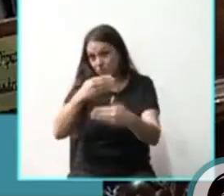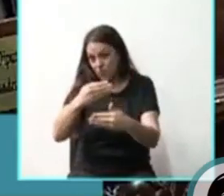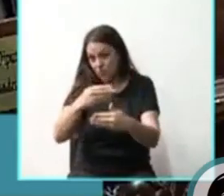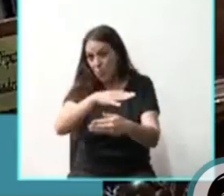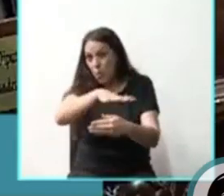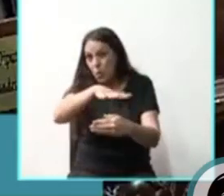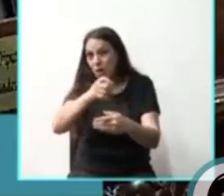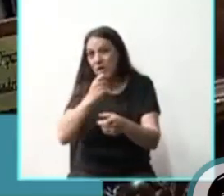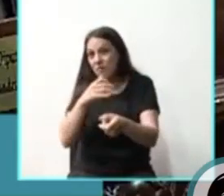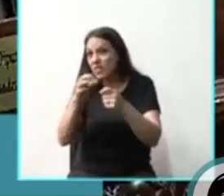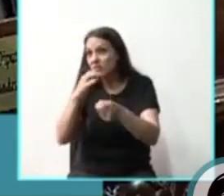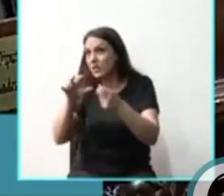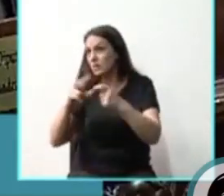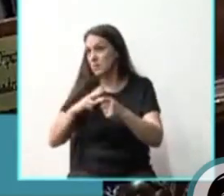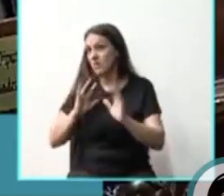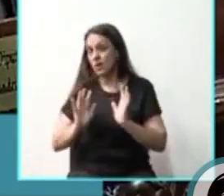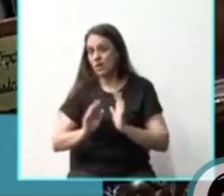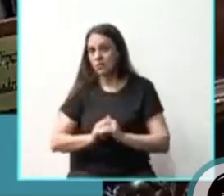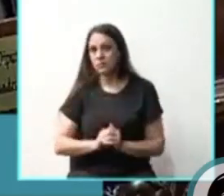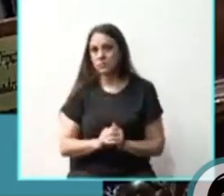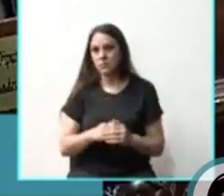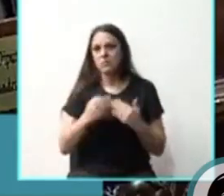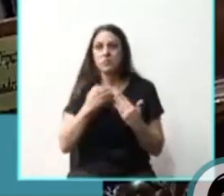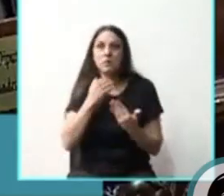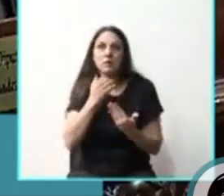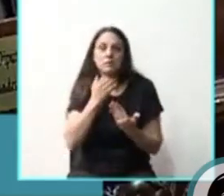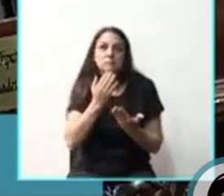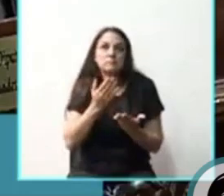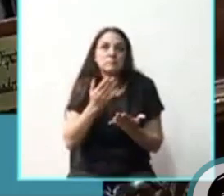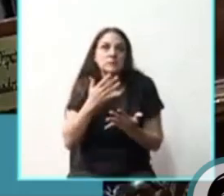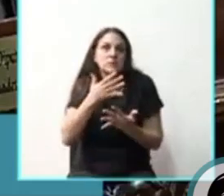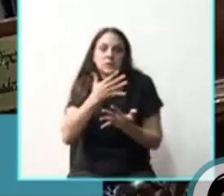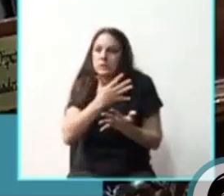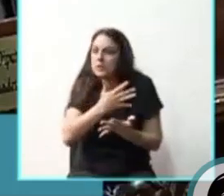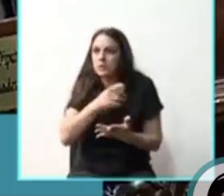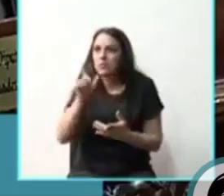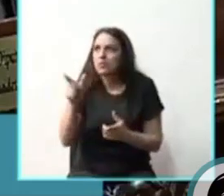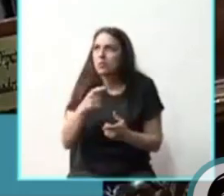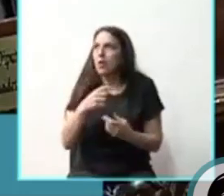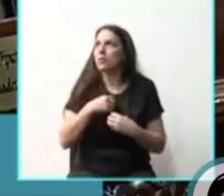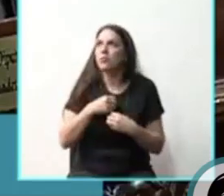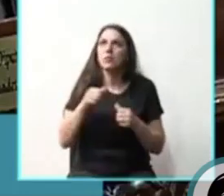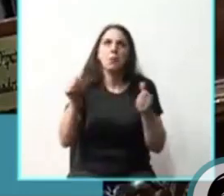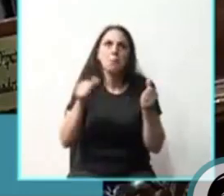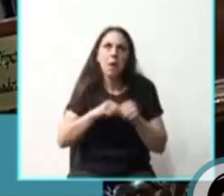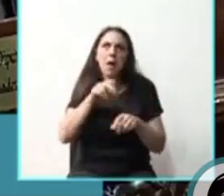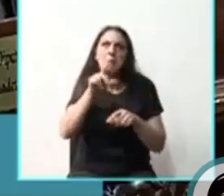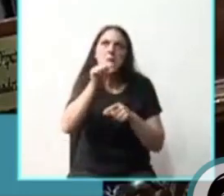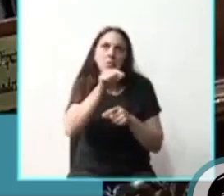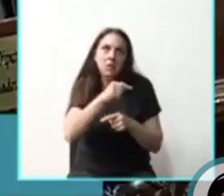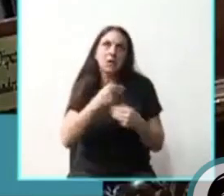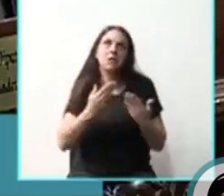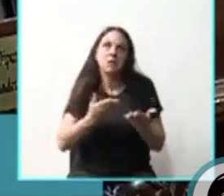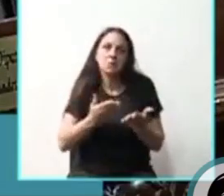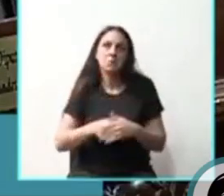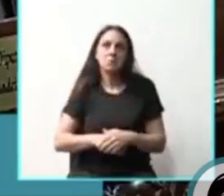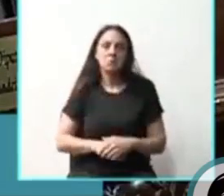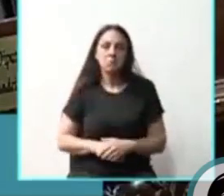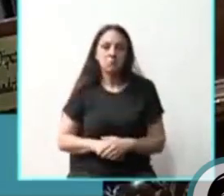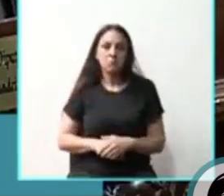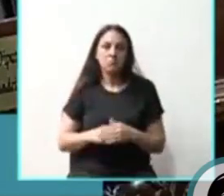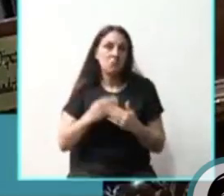eso yo no entiendo cuánto tanta indignación porque me parece que en la vida hay que estar más coherente